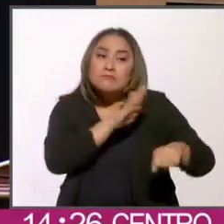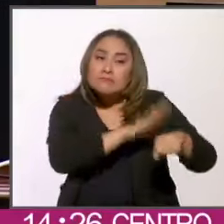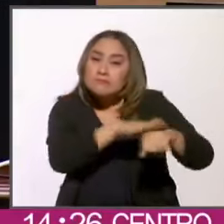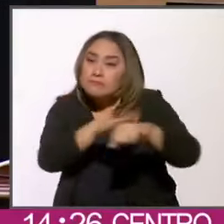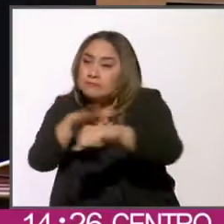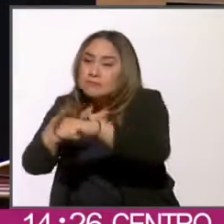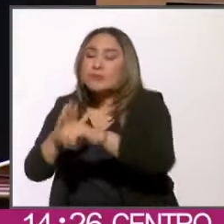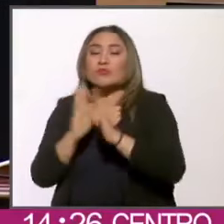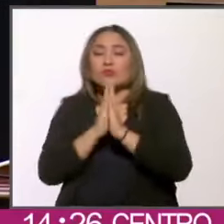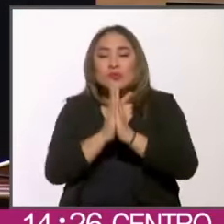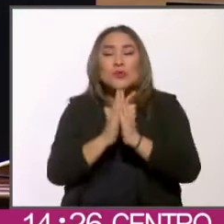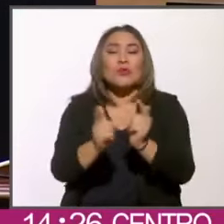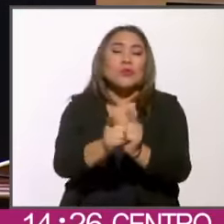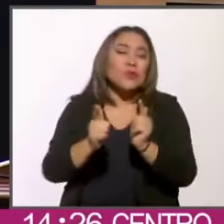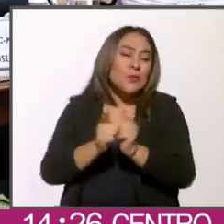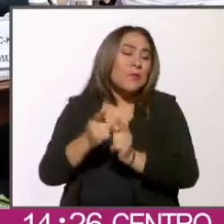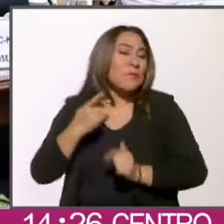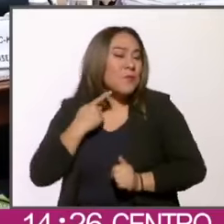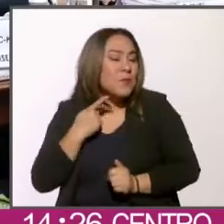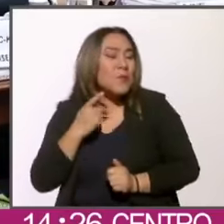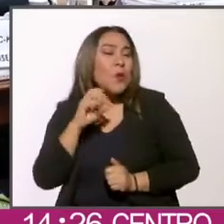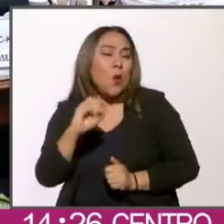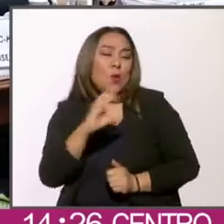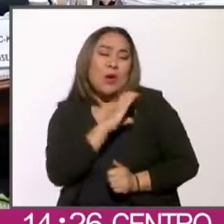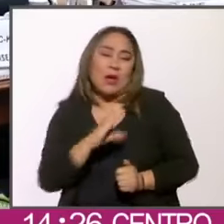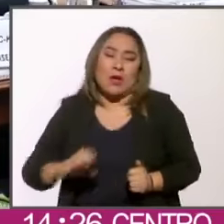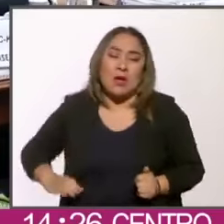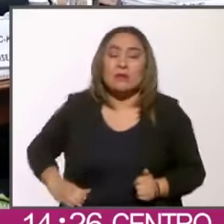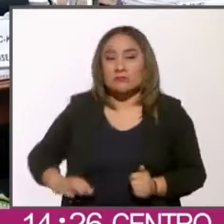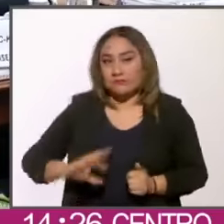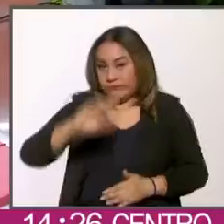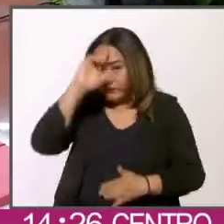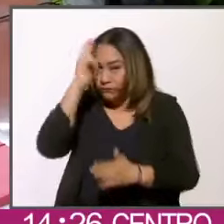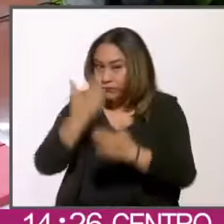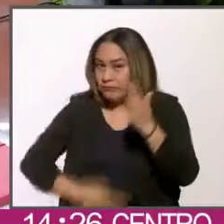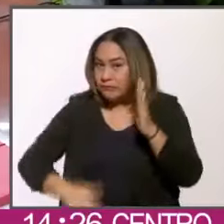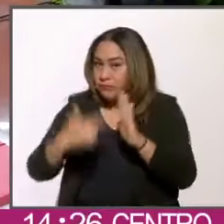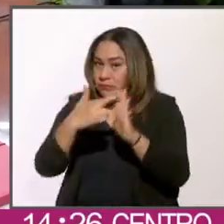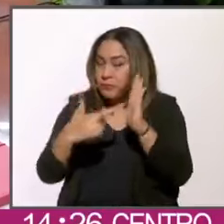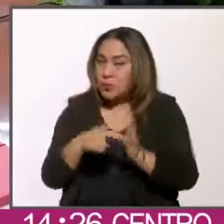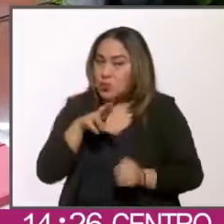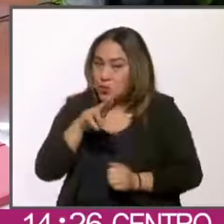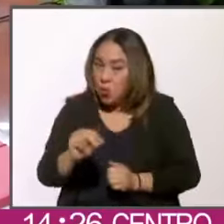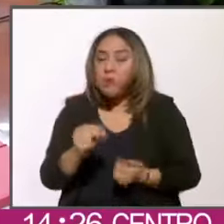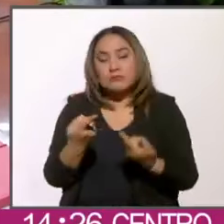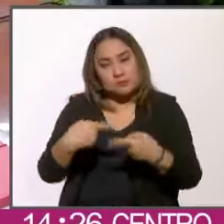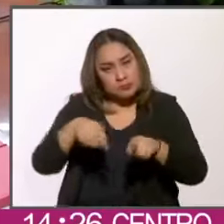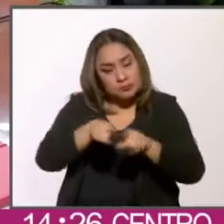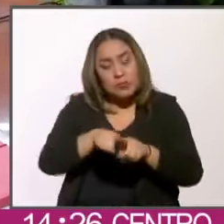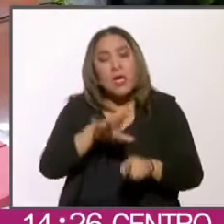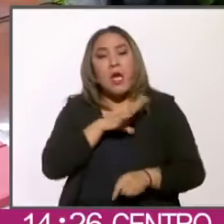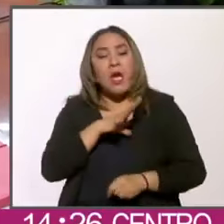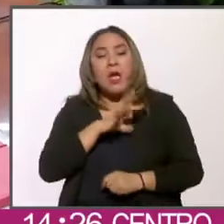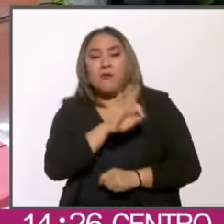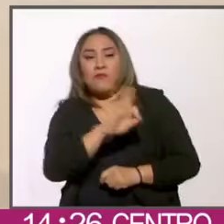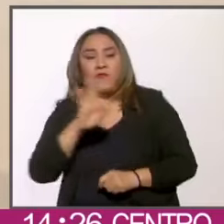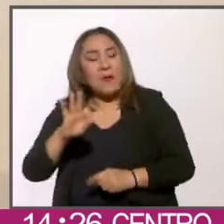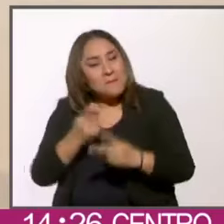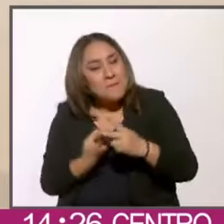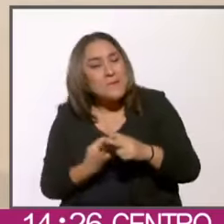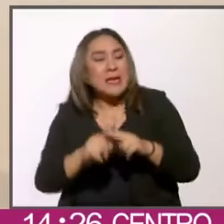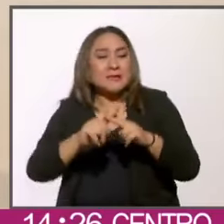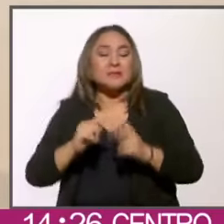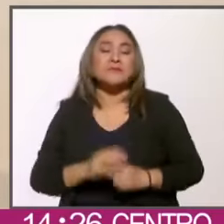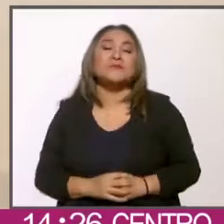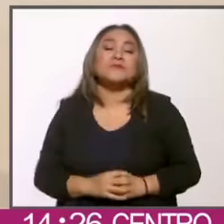los partidos y a sus candidatos para que no violen el reglamento, que se ajusten a las fechas establecidas.